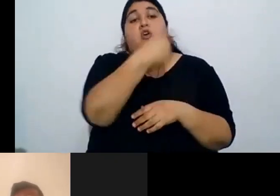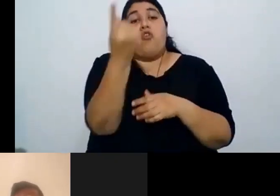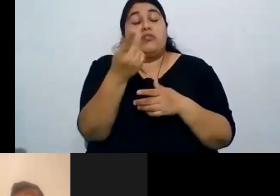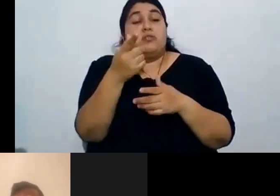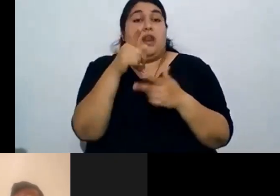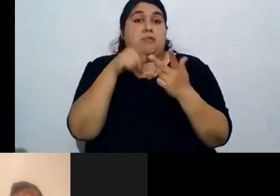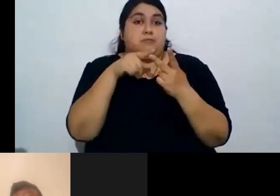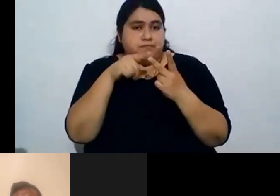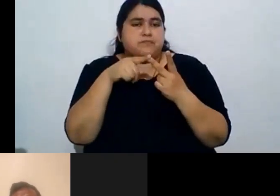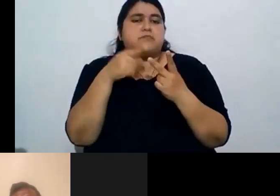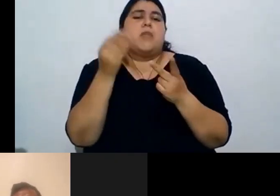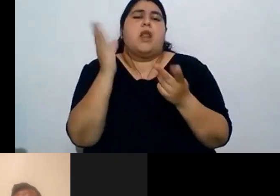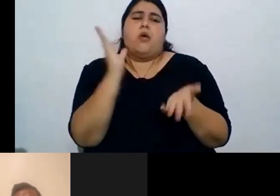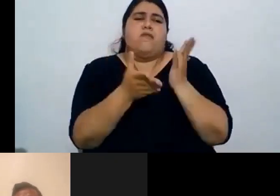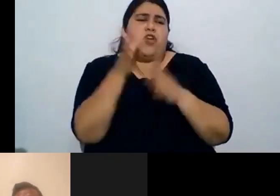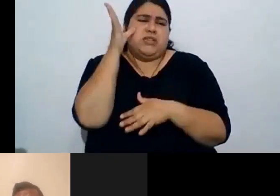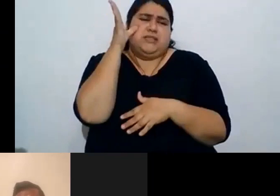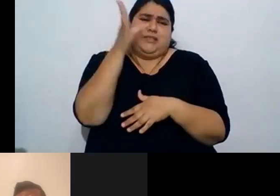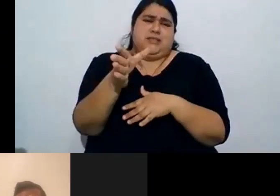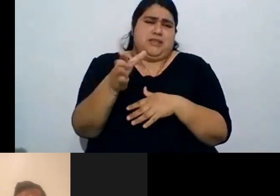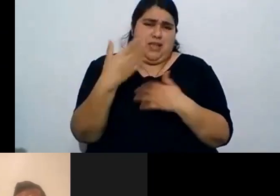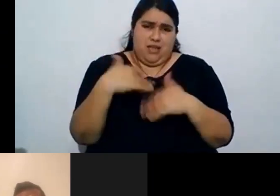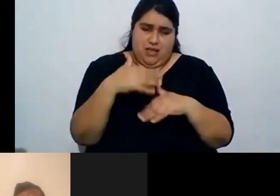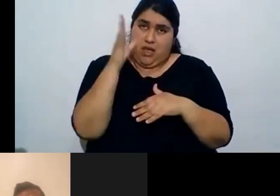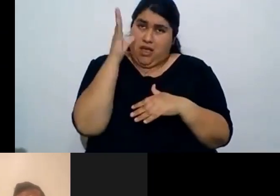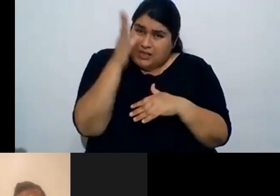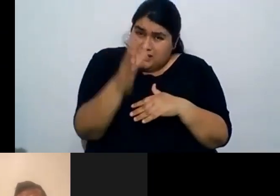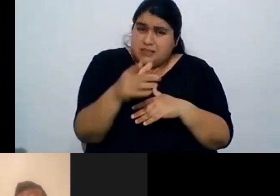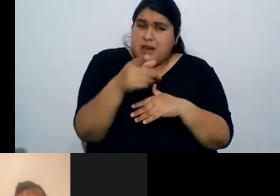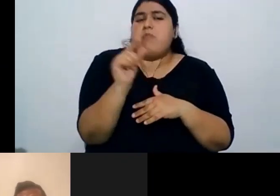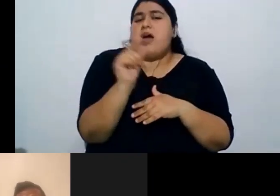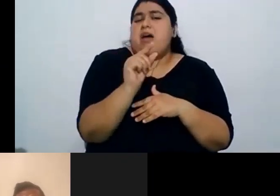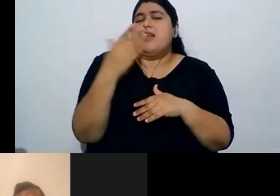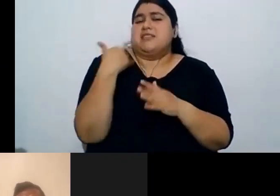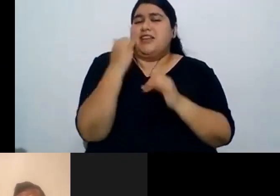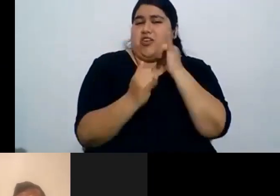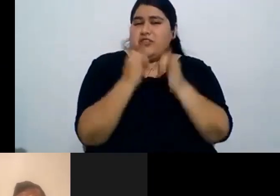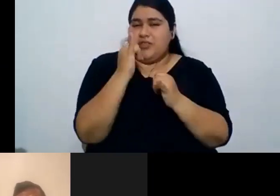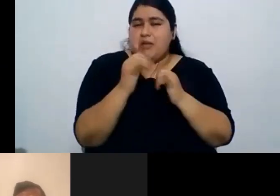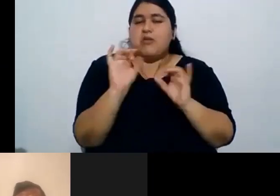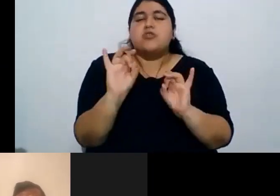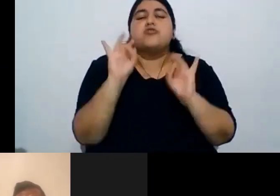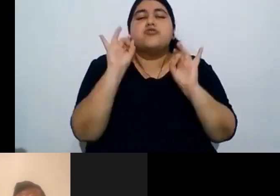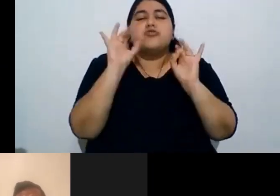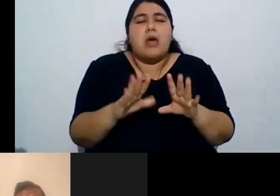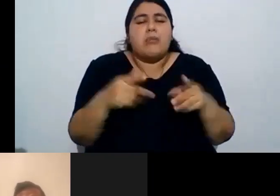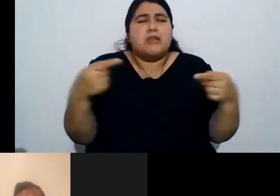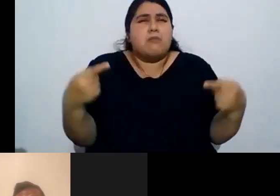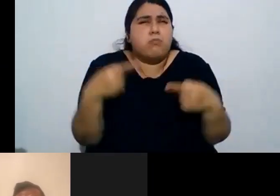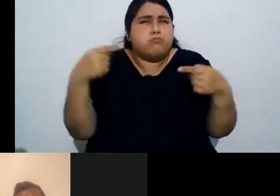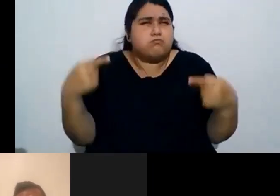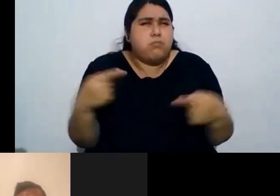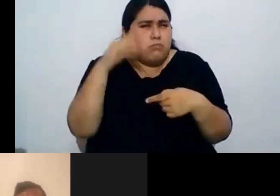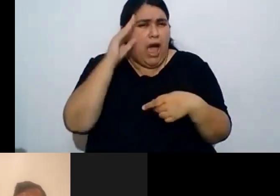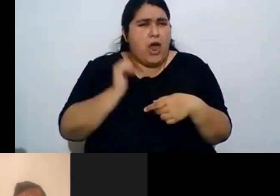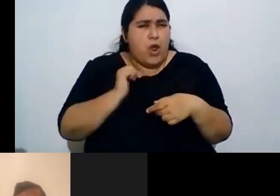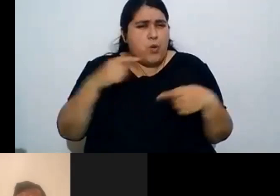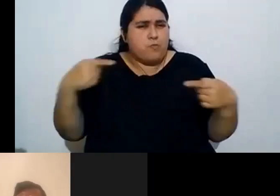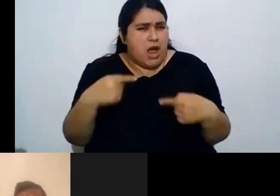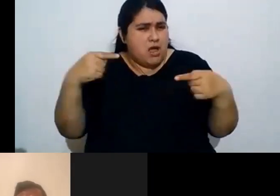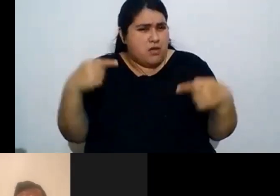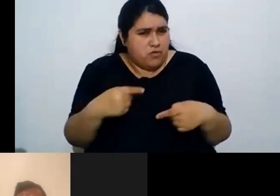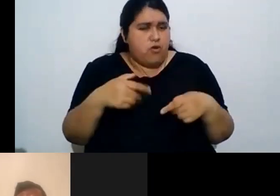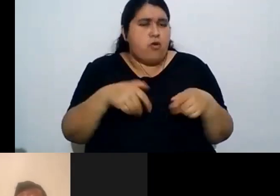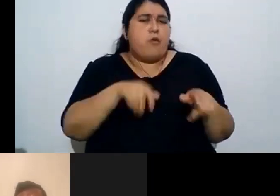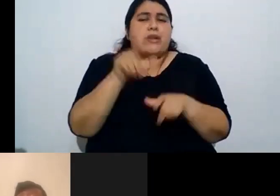la violencia extrema, que lo que les decía hace un ratico. Entonces, no solamente en la confrontación armada quedan personas con